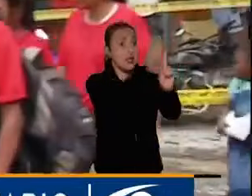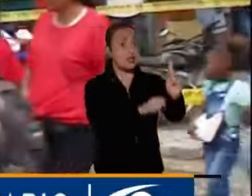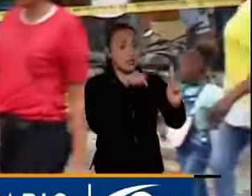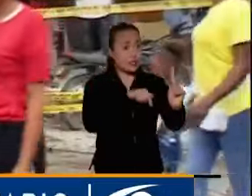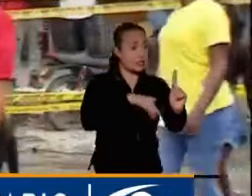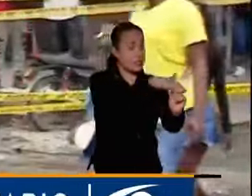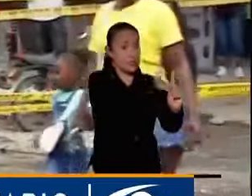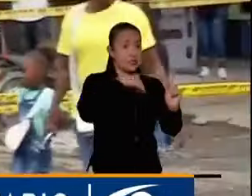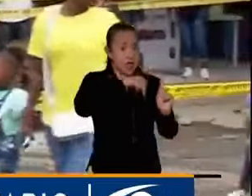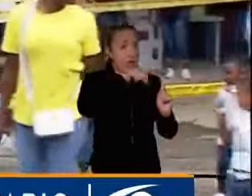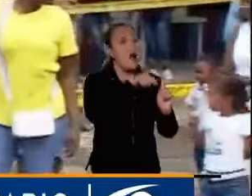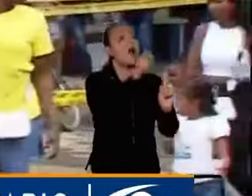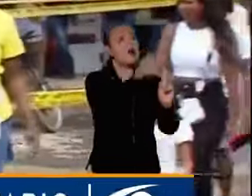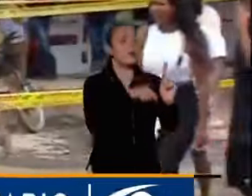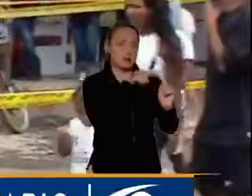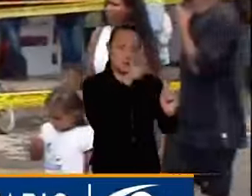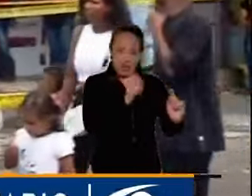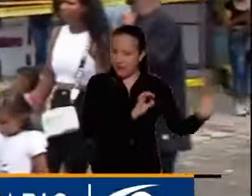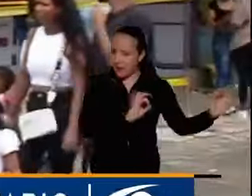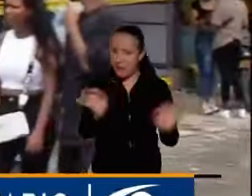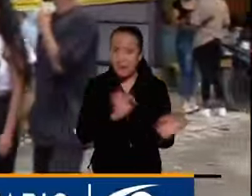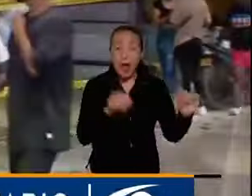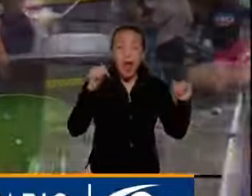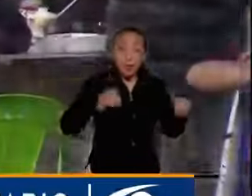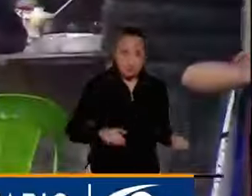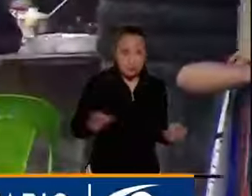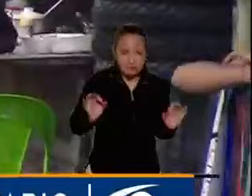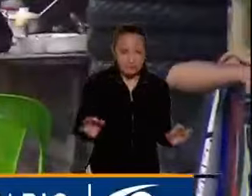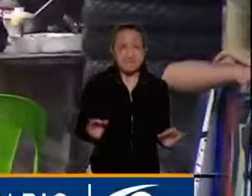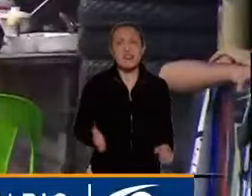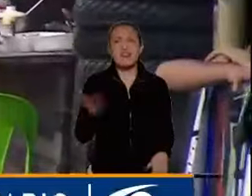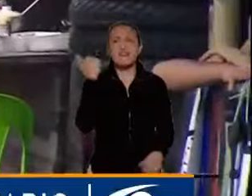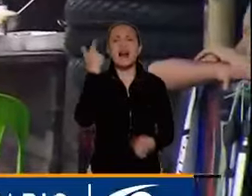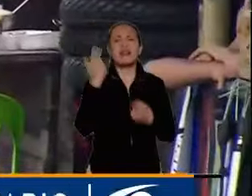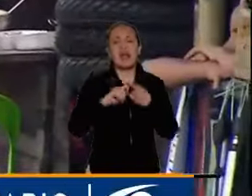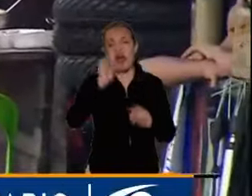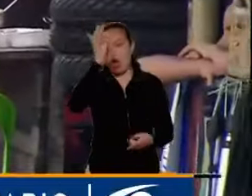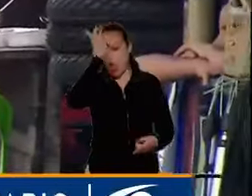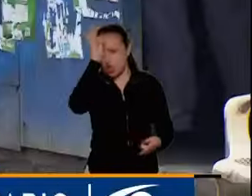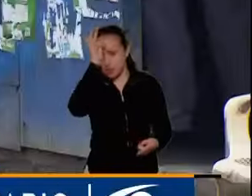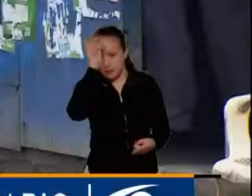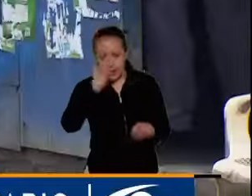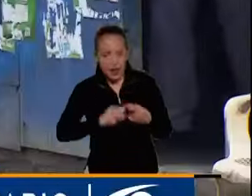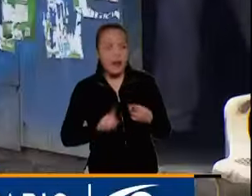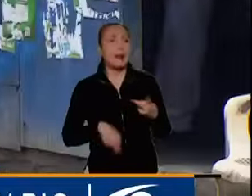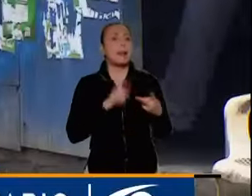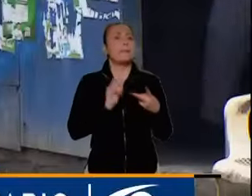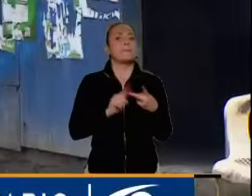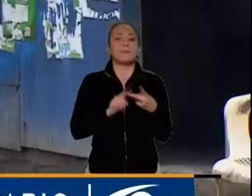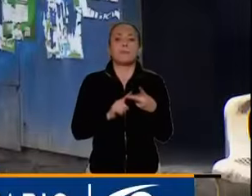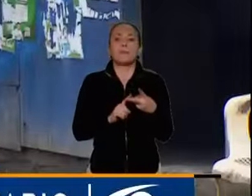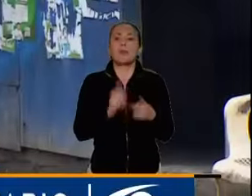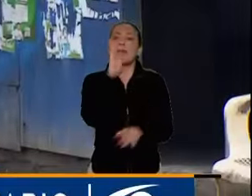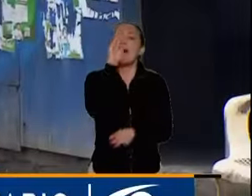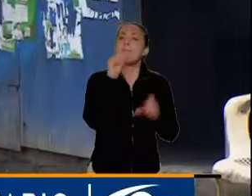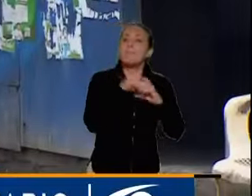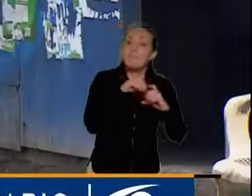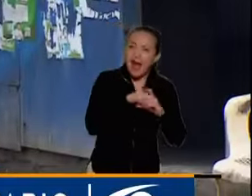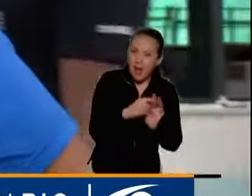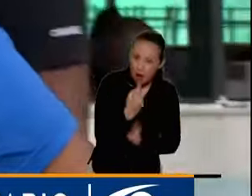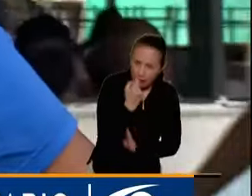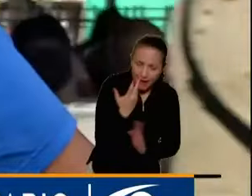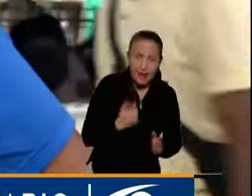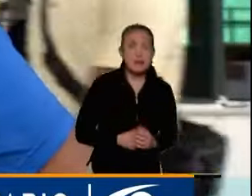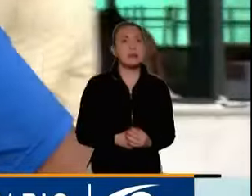que organice todo aquí, porque en realidad que nos falta el hospital. Nos falta también un banco. Necesita